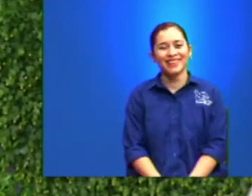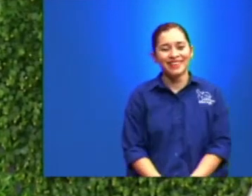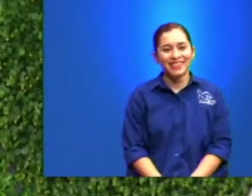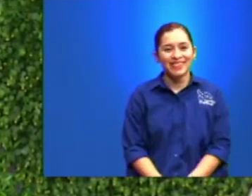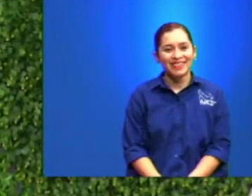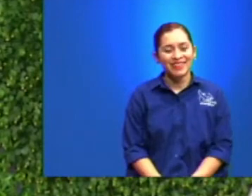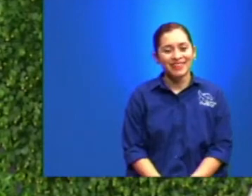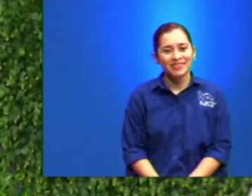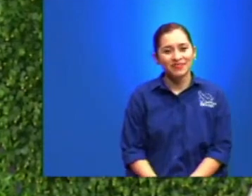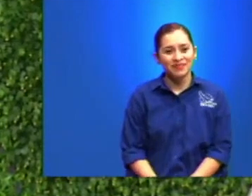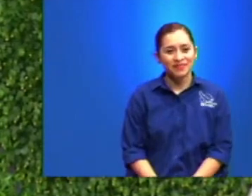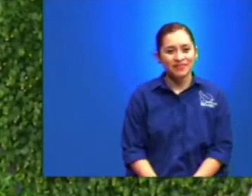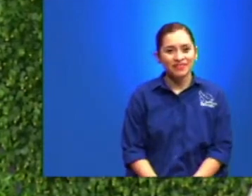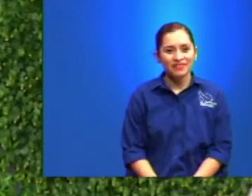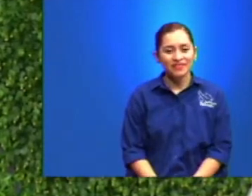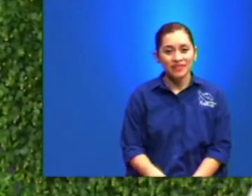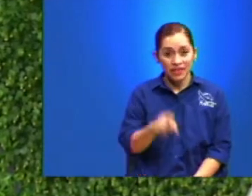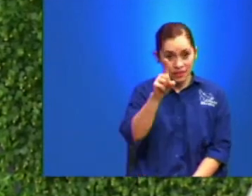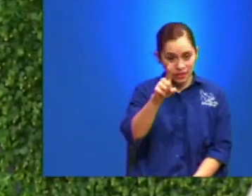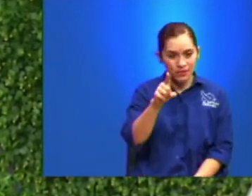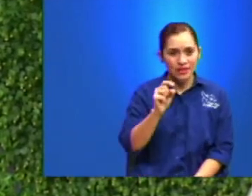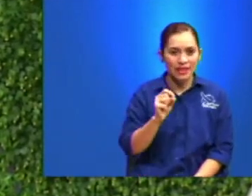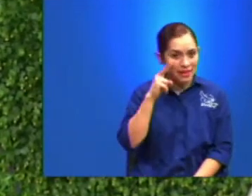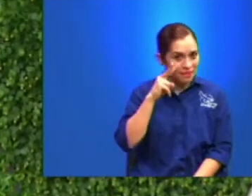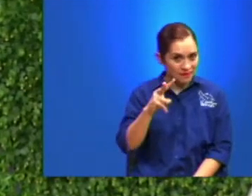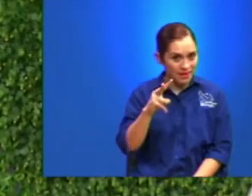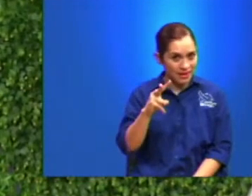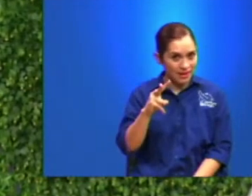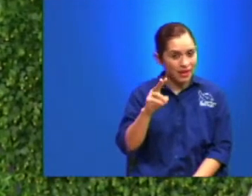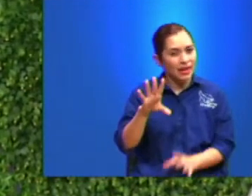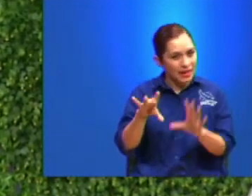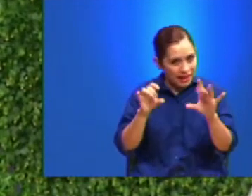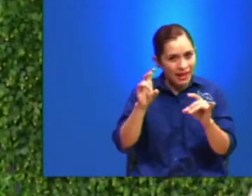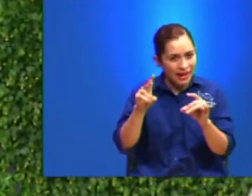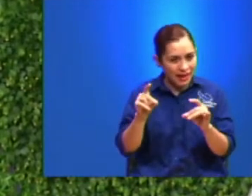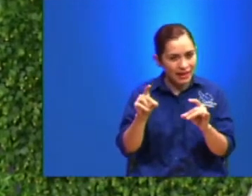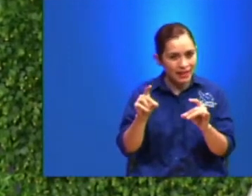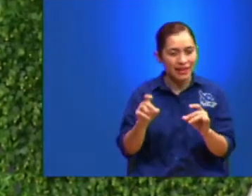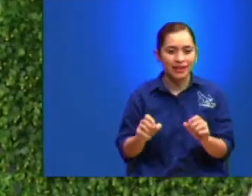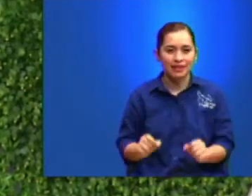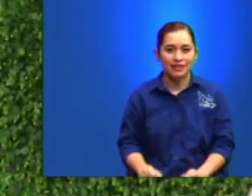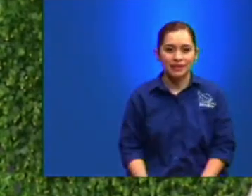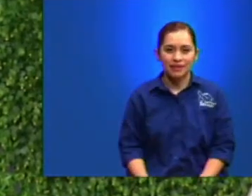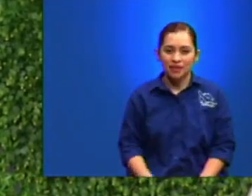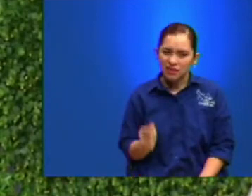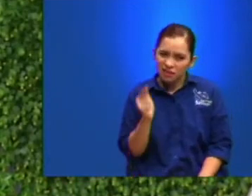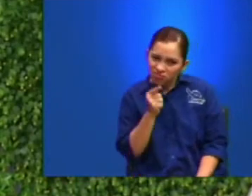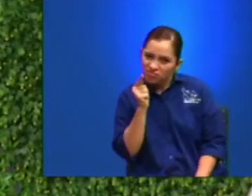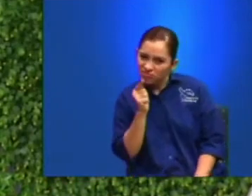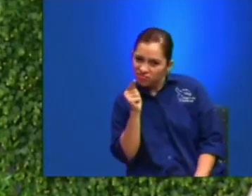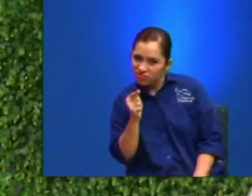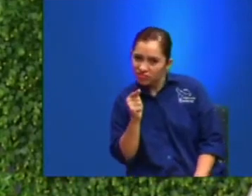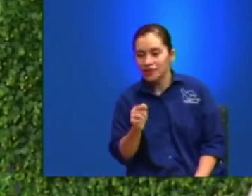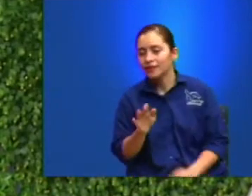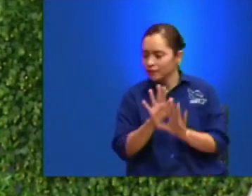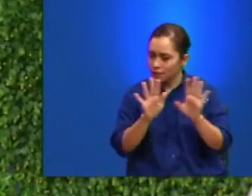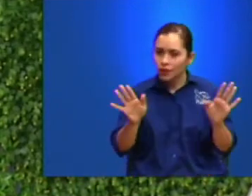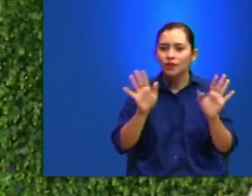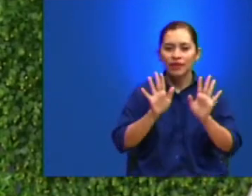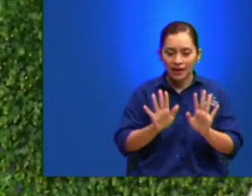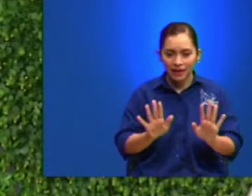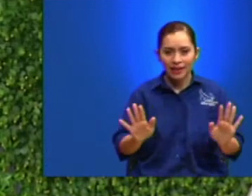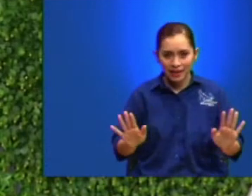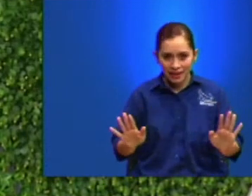que si usted mira que alguien se pone si retrechero se le nombre piratas a perder una gran bendición por ser